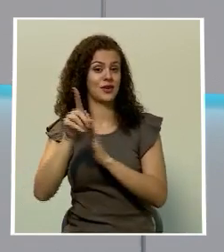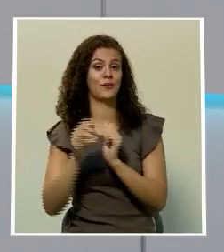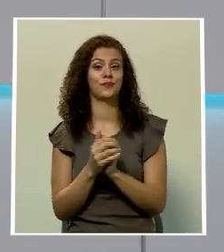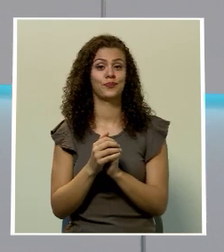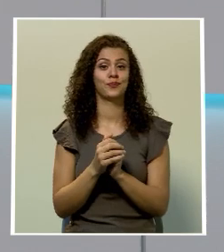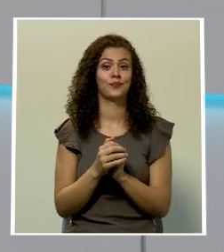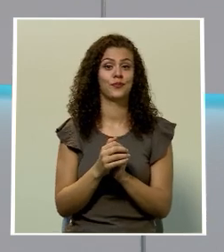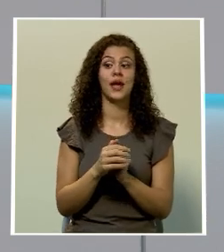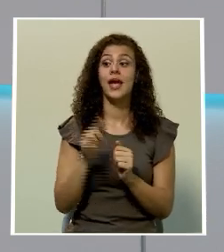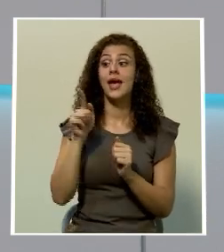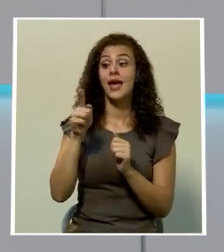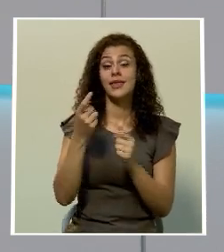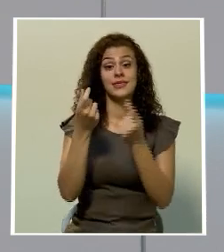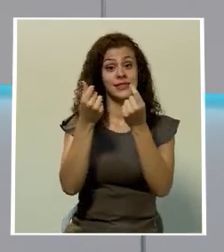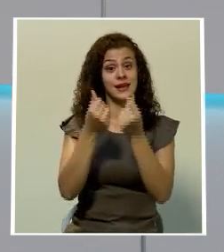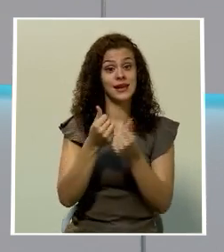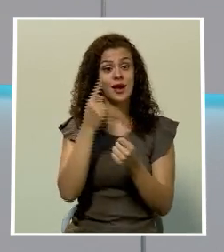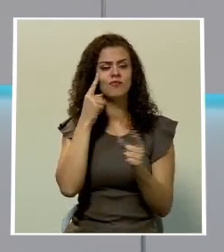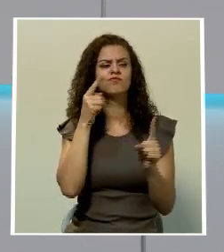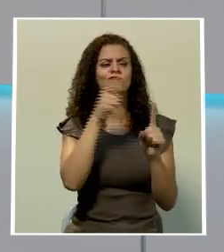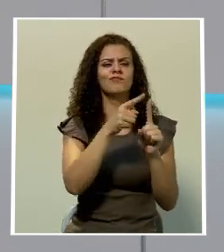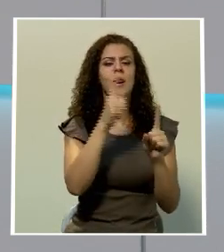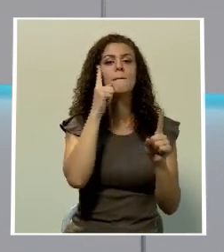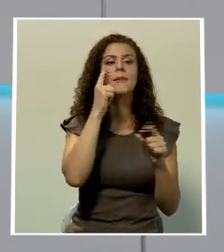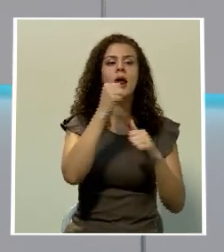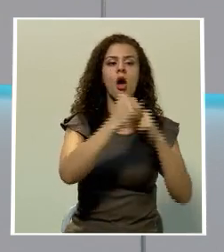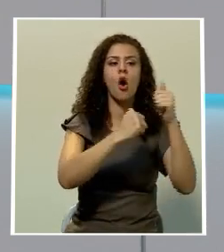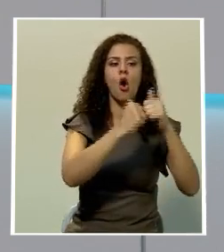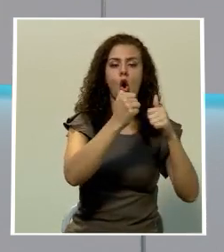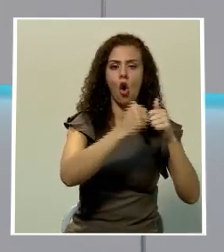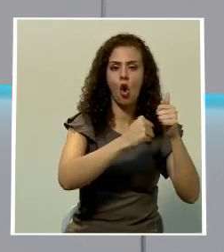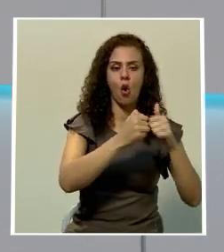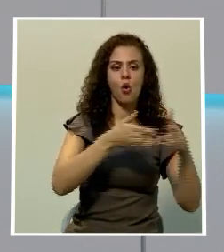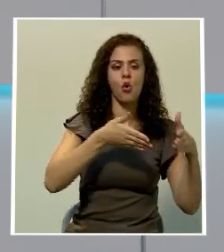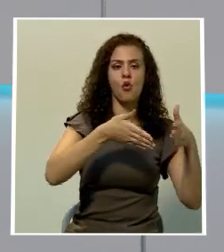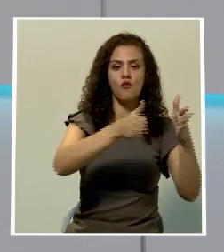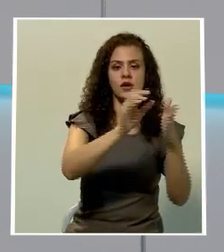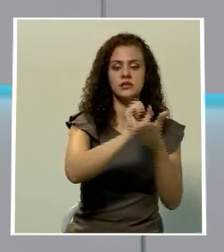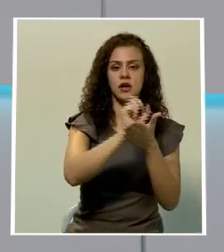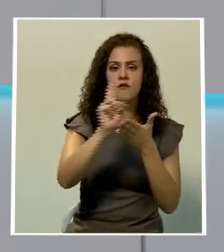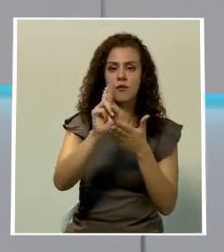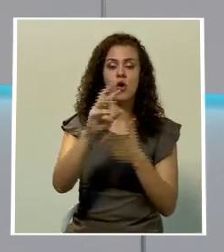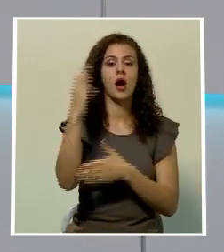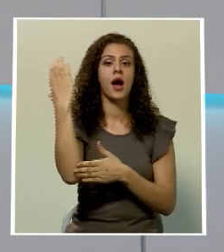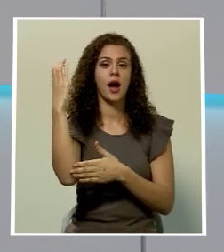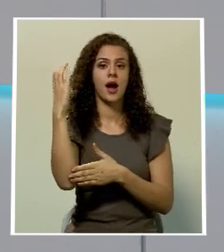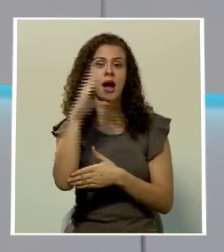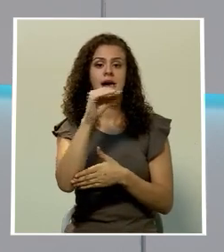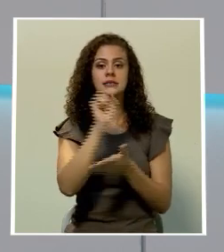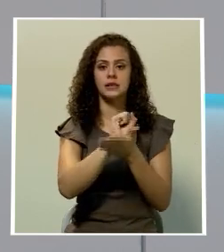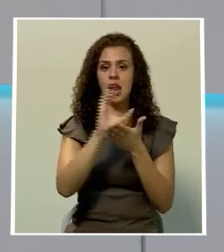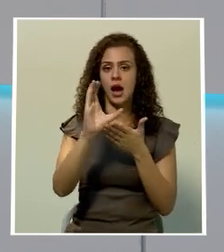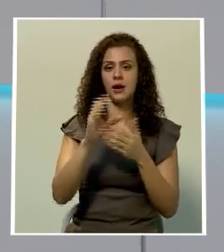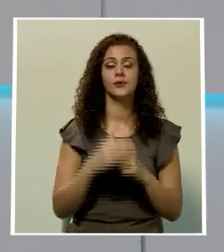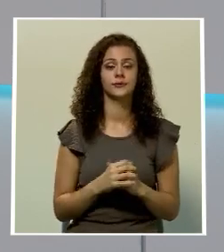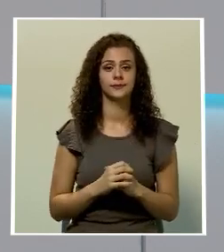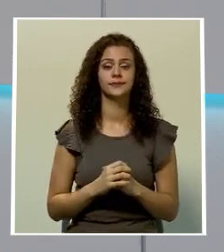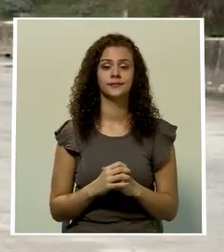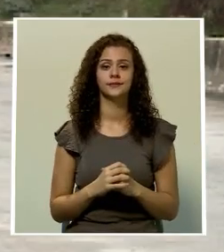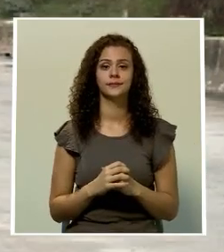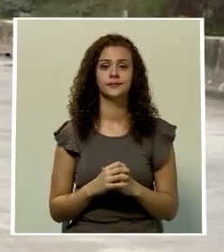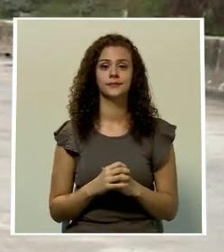dinero se destinará a financiar obras en las rutas de San Ramón, Cartago y San Carlos.